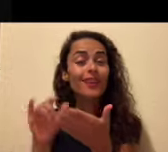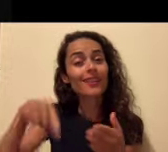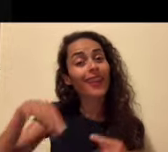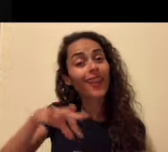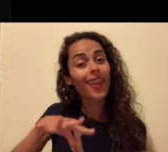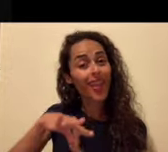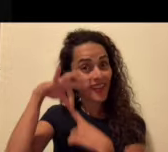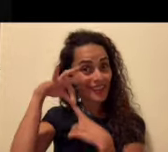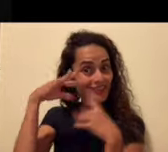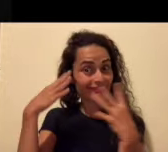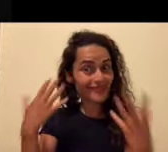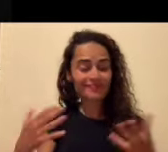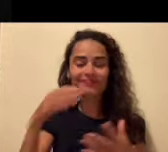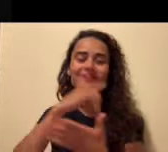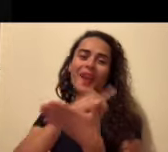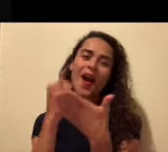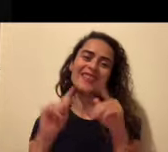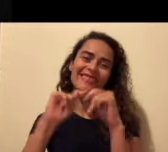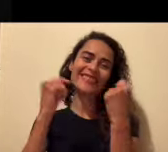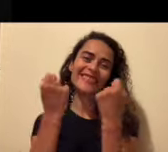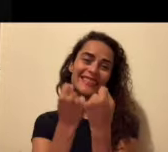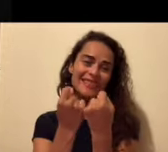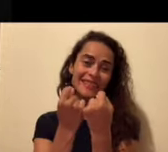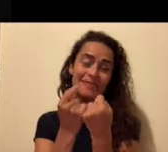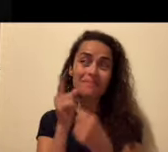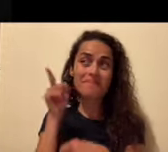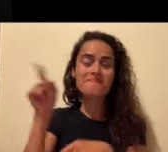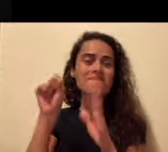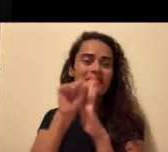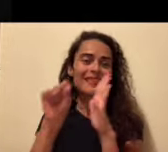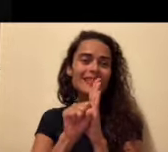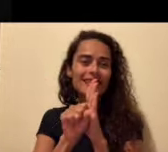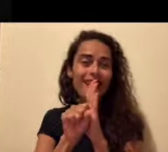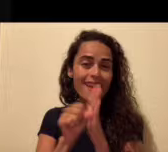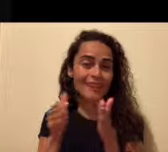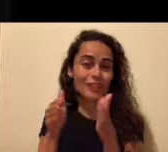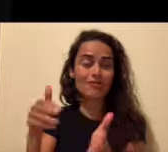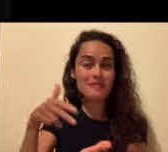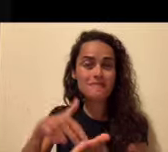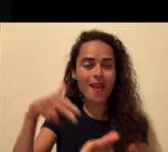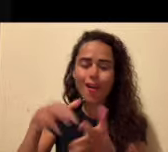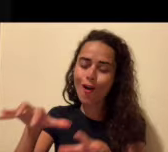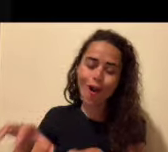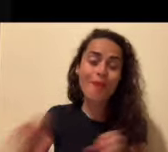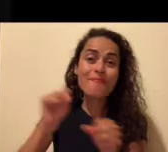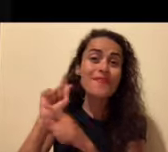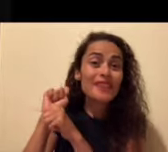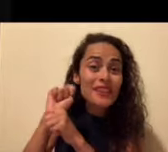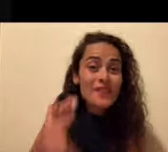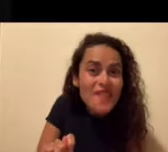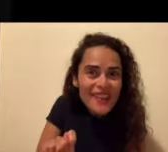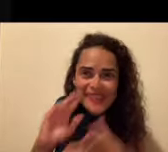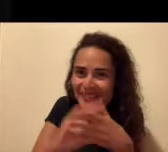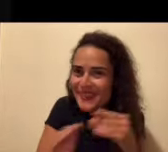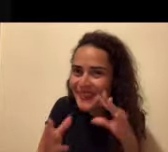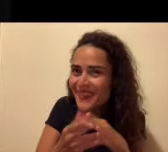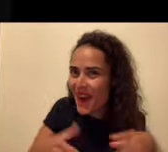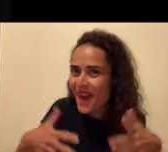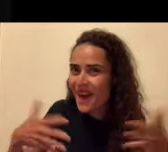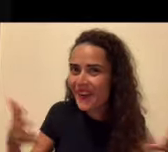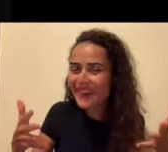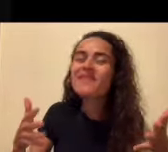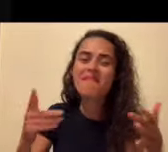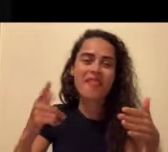In this case, the artistic team at State Street Ballet has taken the traditional stories of The Little Mermaid and written their own original